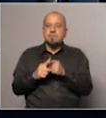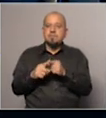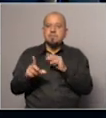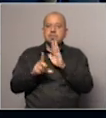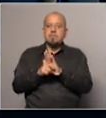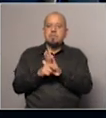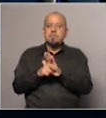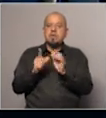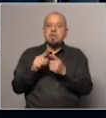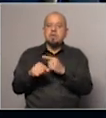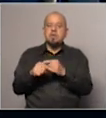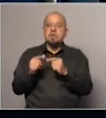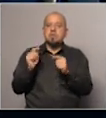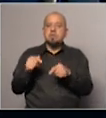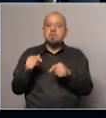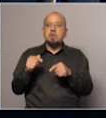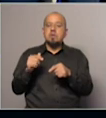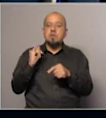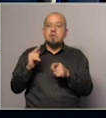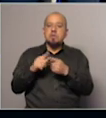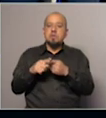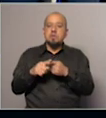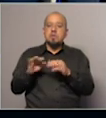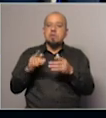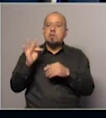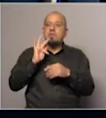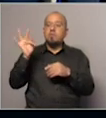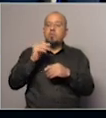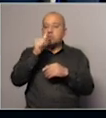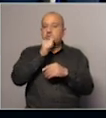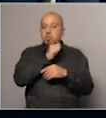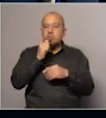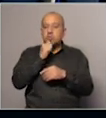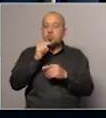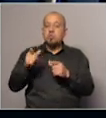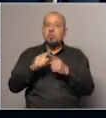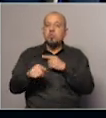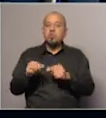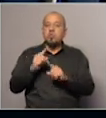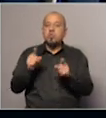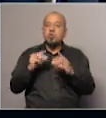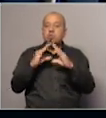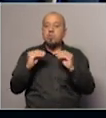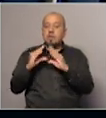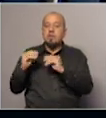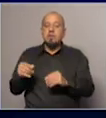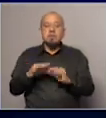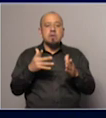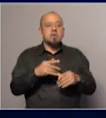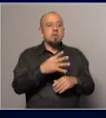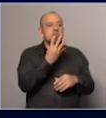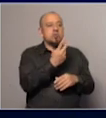permanencia va a operarse para futuras soluciones habitacionales no cooperativas y qué pasa con el